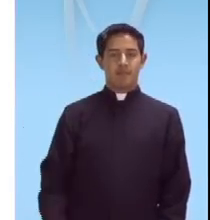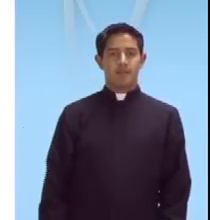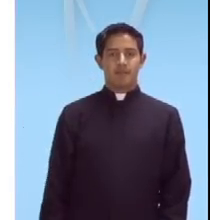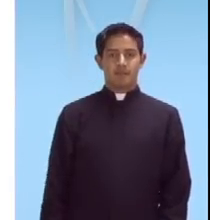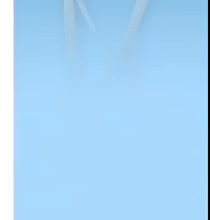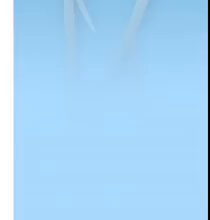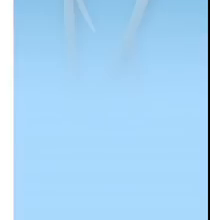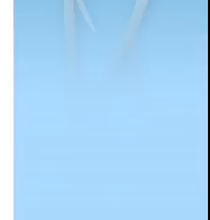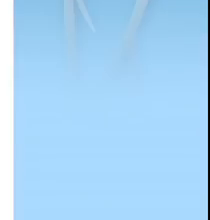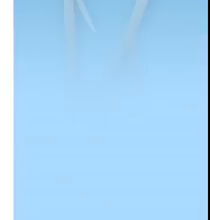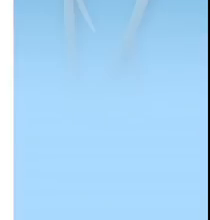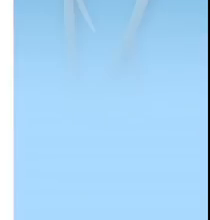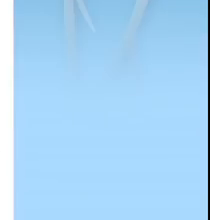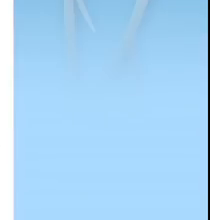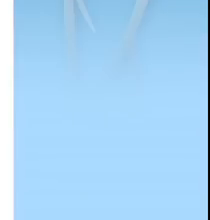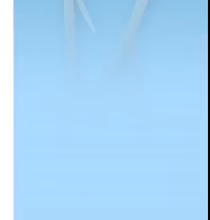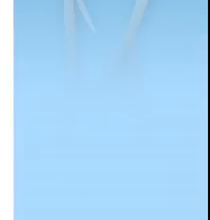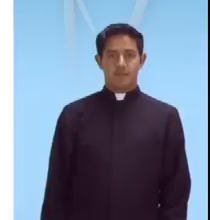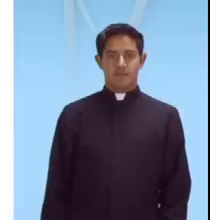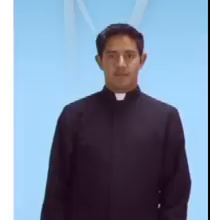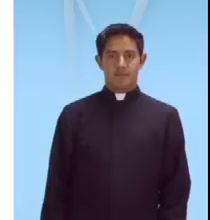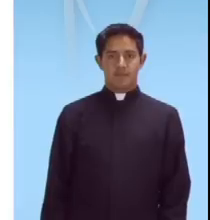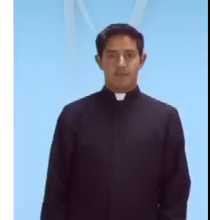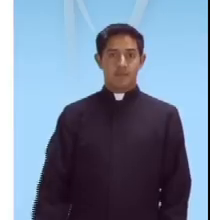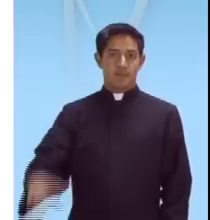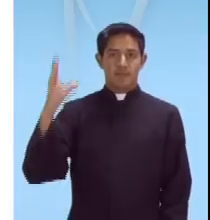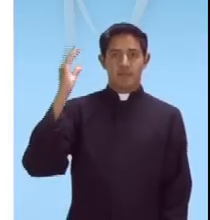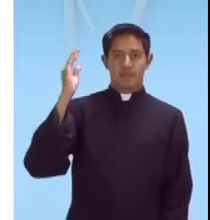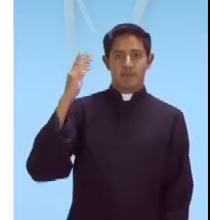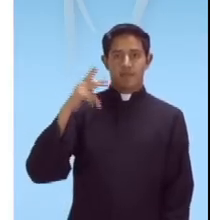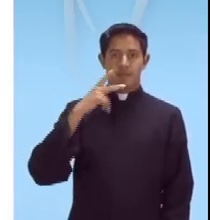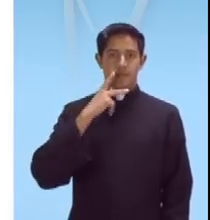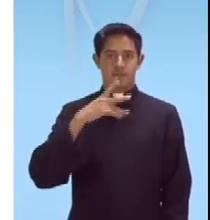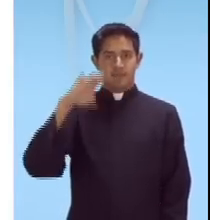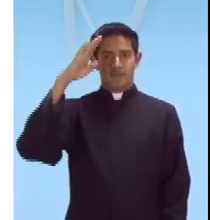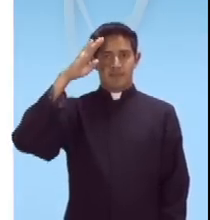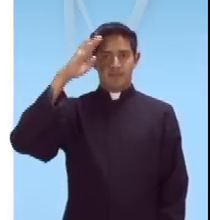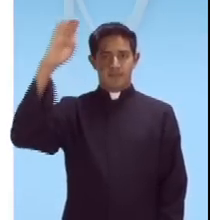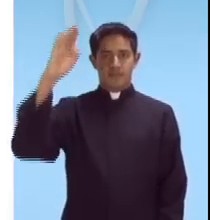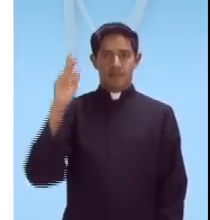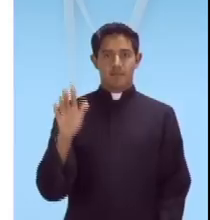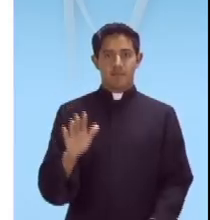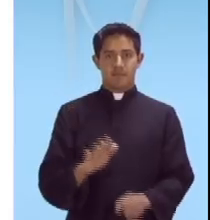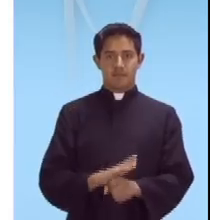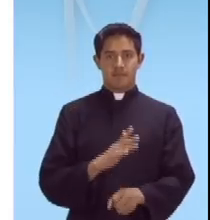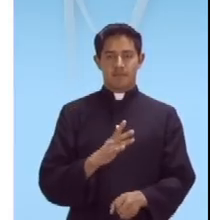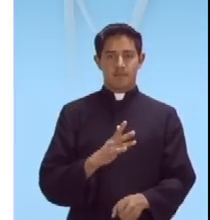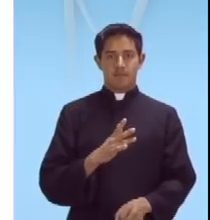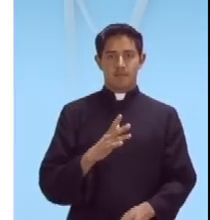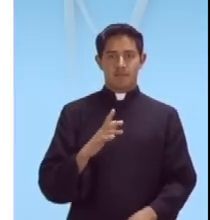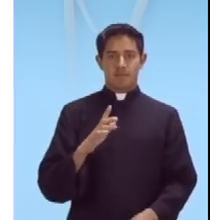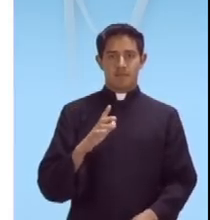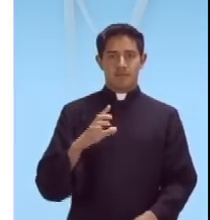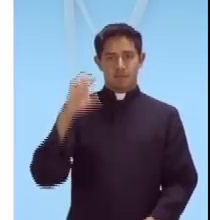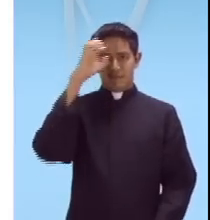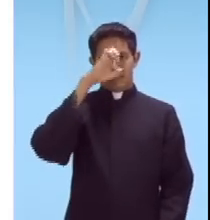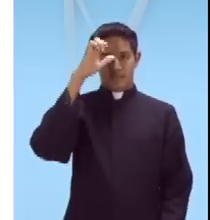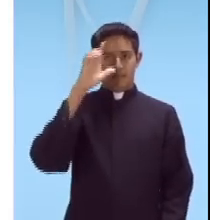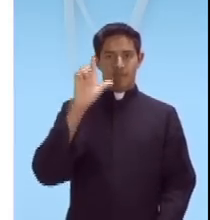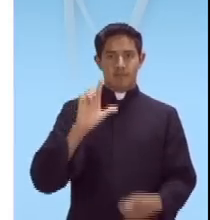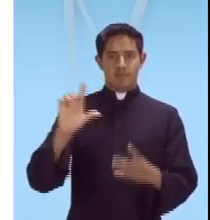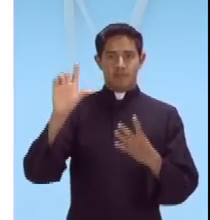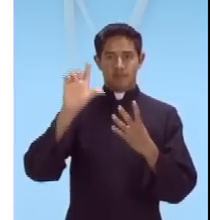Hemos escuchado la palabra del Señor por boca de la evangelista San Lucas y que nos ha